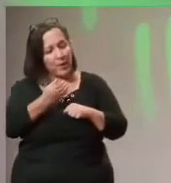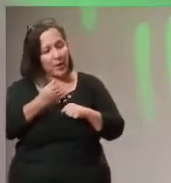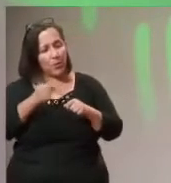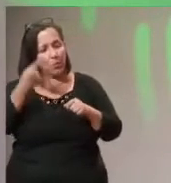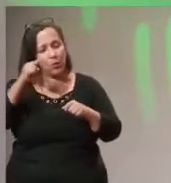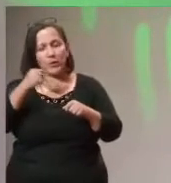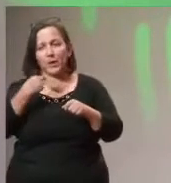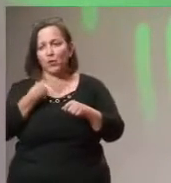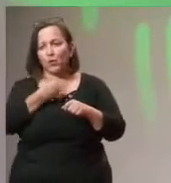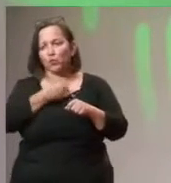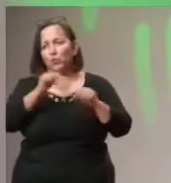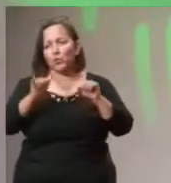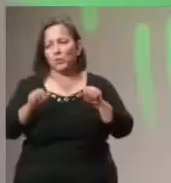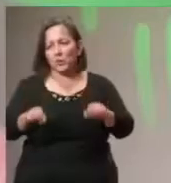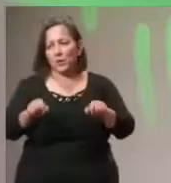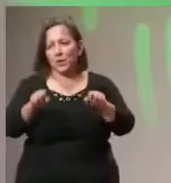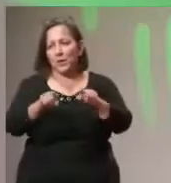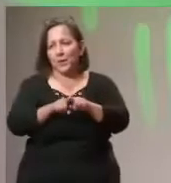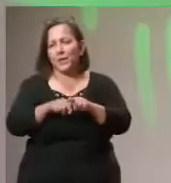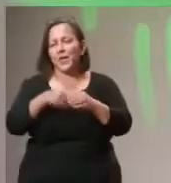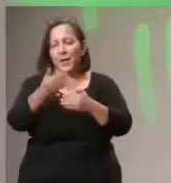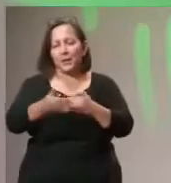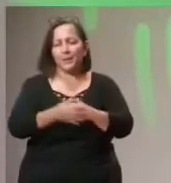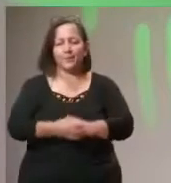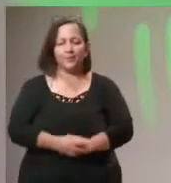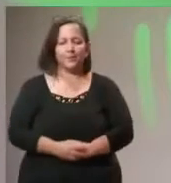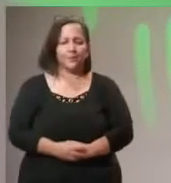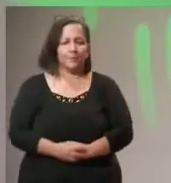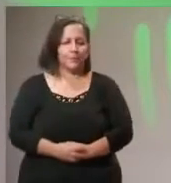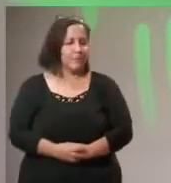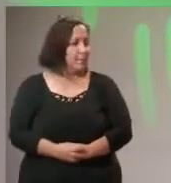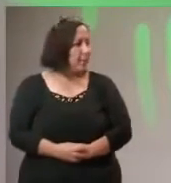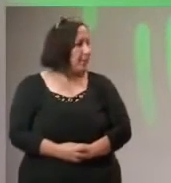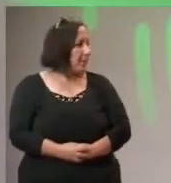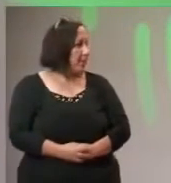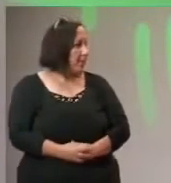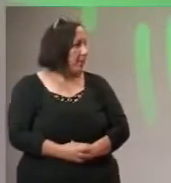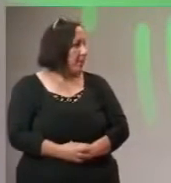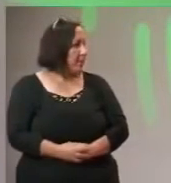con nosotros y adelante.